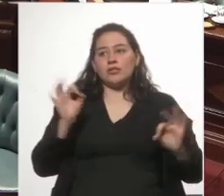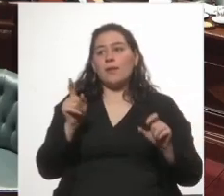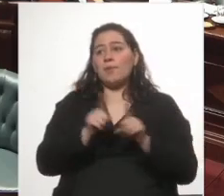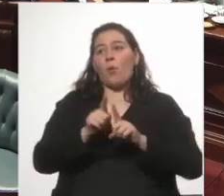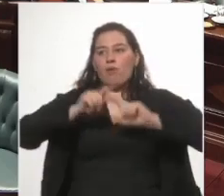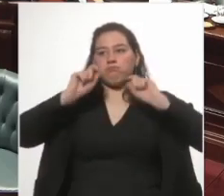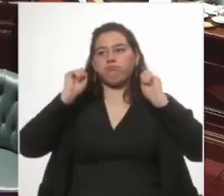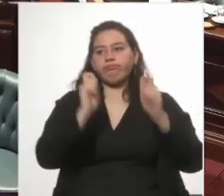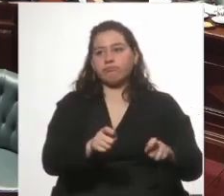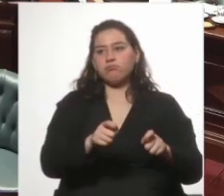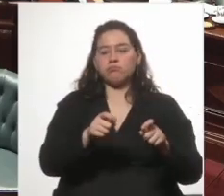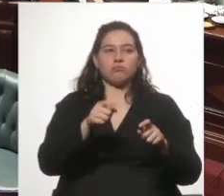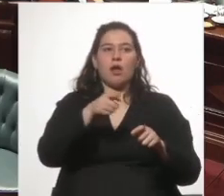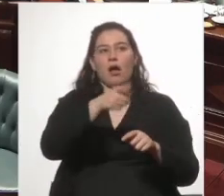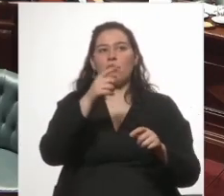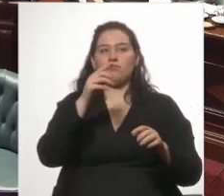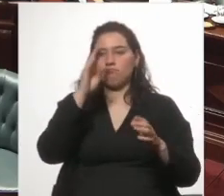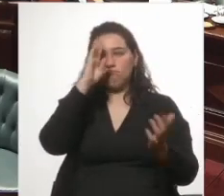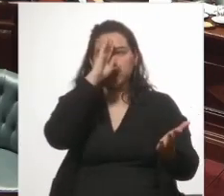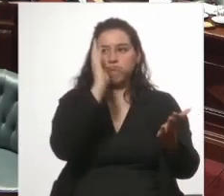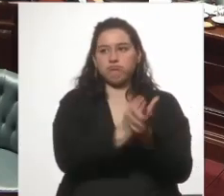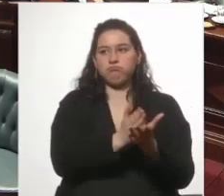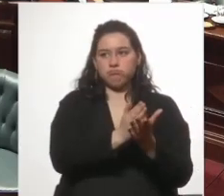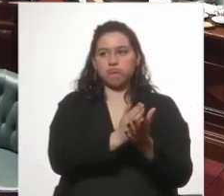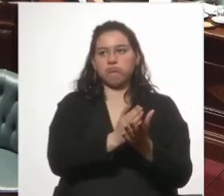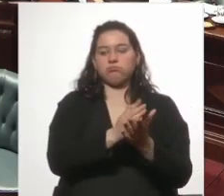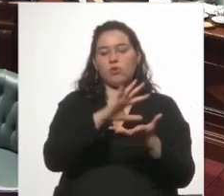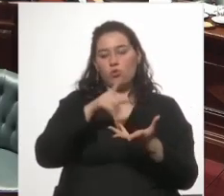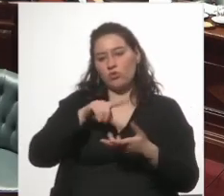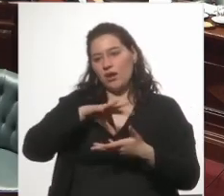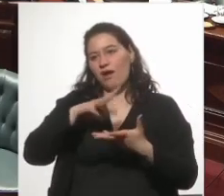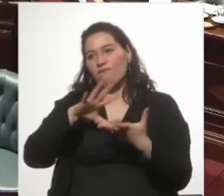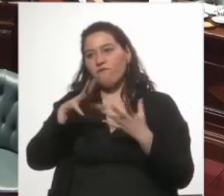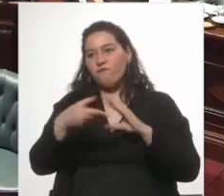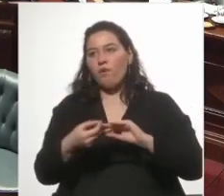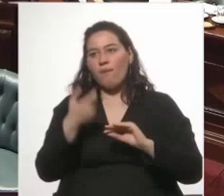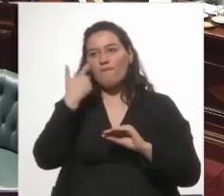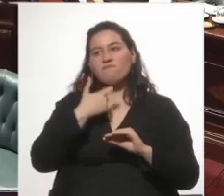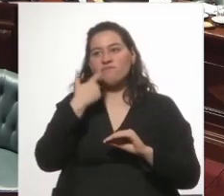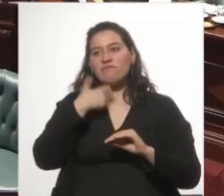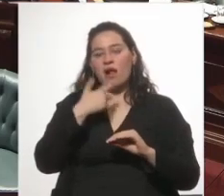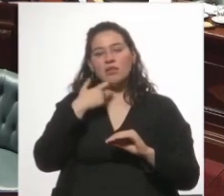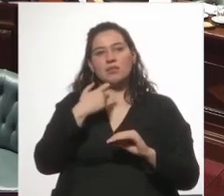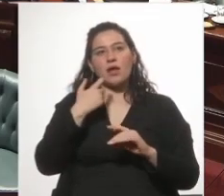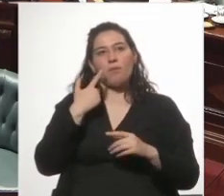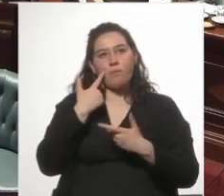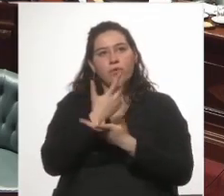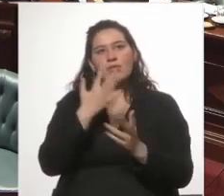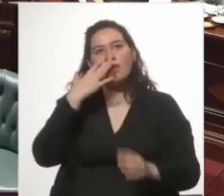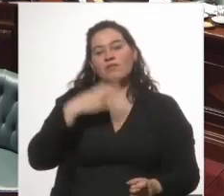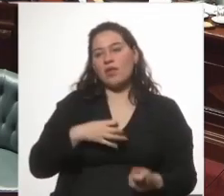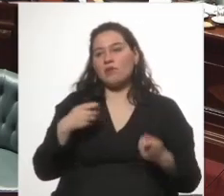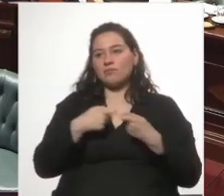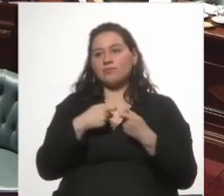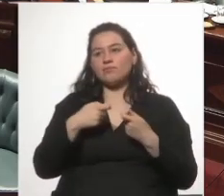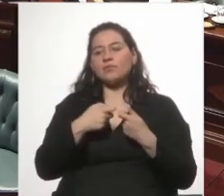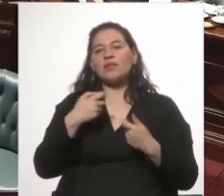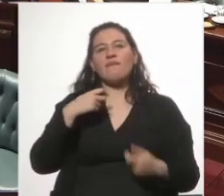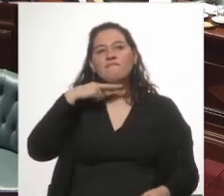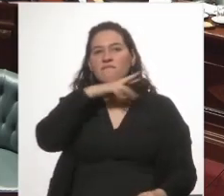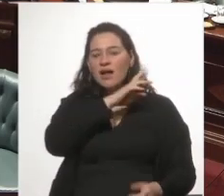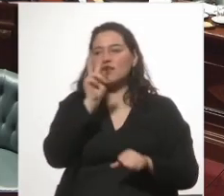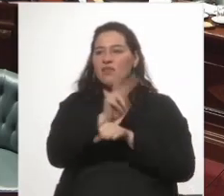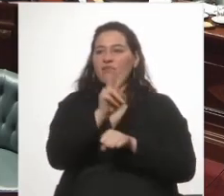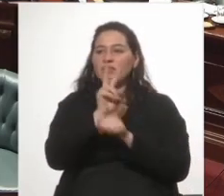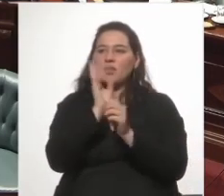les sacrificó como chivos expiatorios en otra maniobra que encubre la verdadera complicidad. La falsa defensa de los derechos